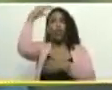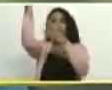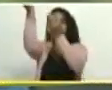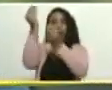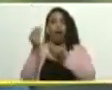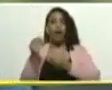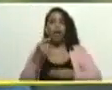decía mi madre